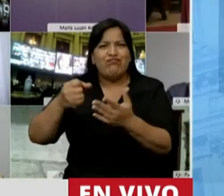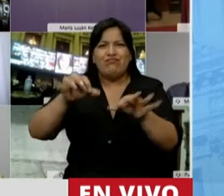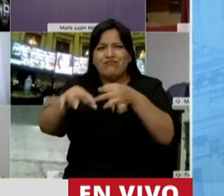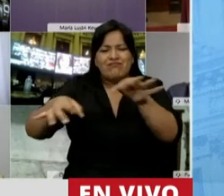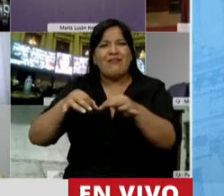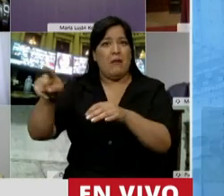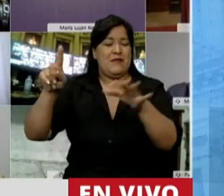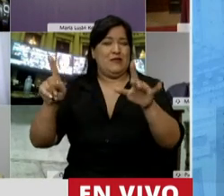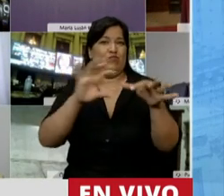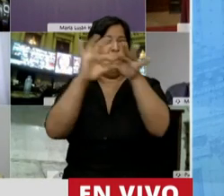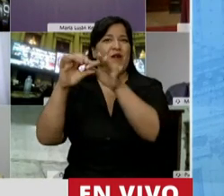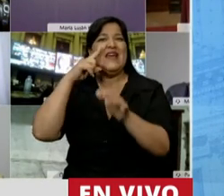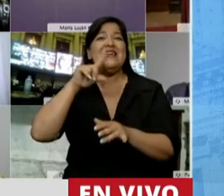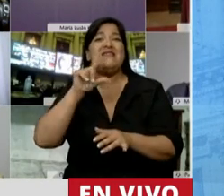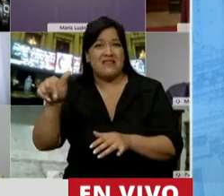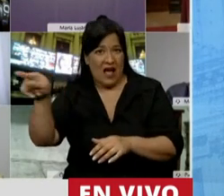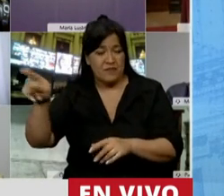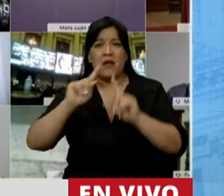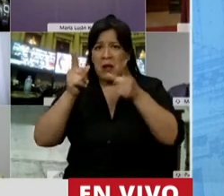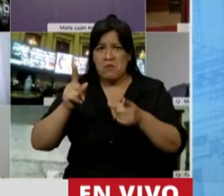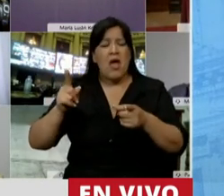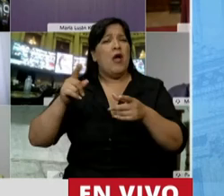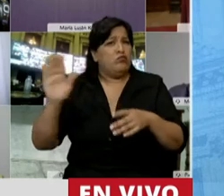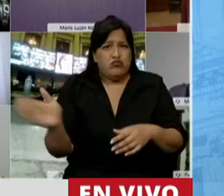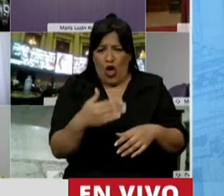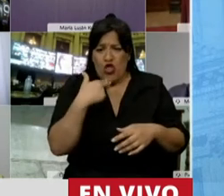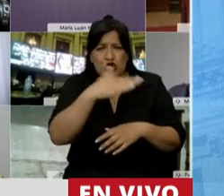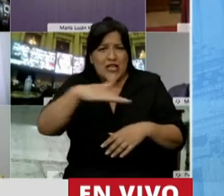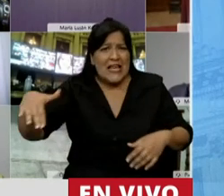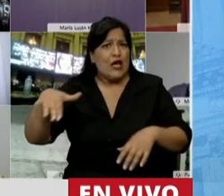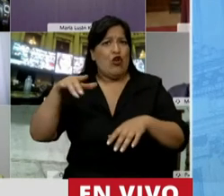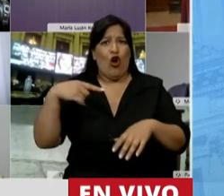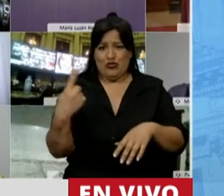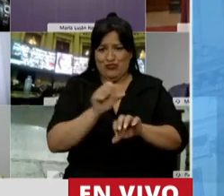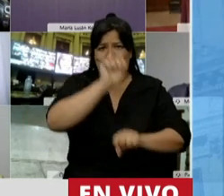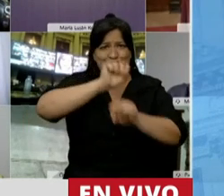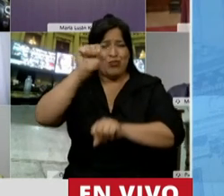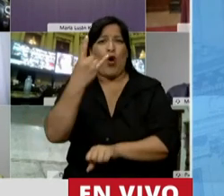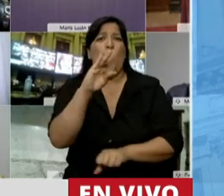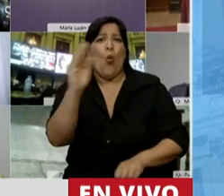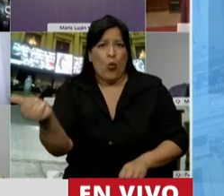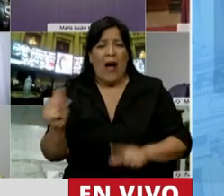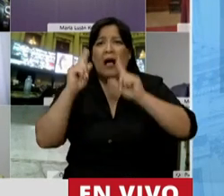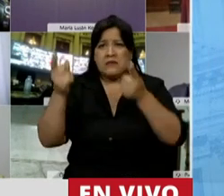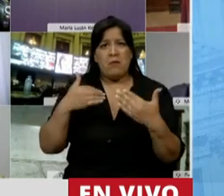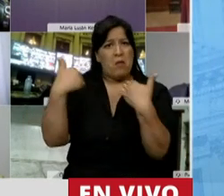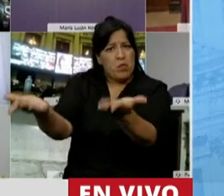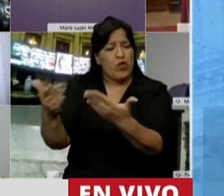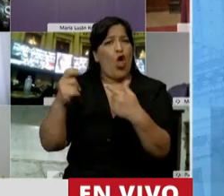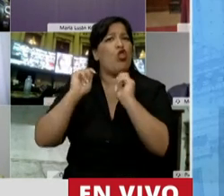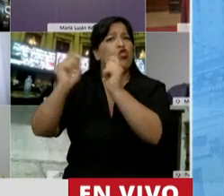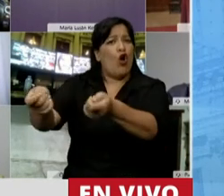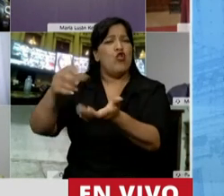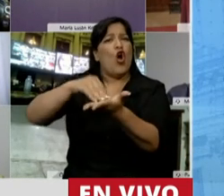INSA. Apostó a la educación. Todos sus hijos fuimos egresados de la universidad pública. Donó tierras para la construcción de